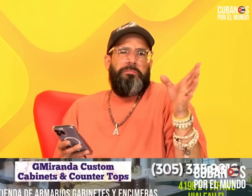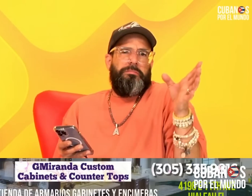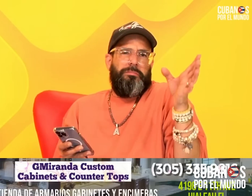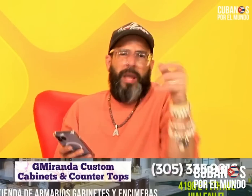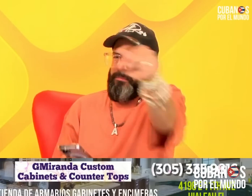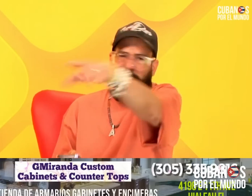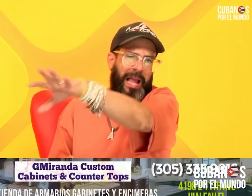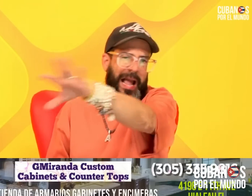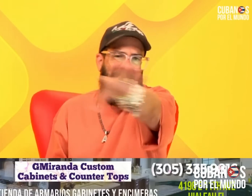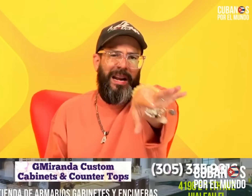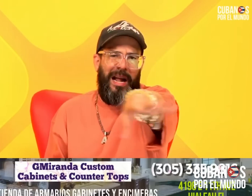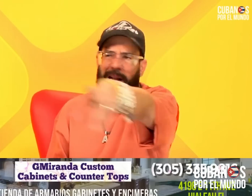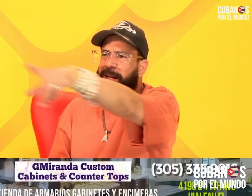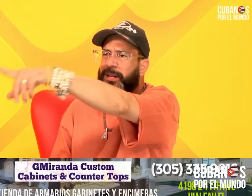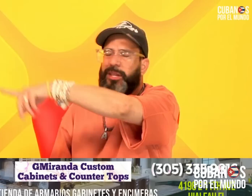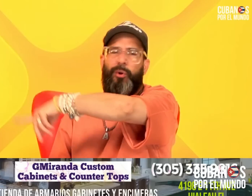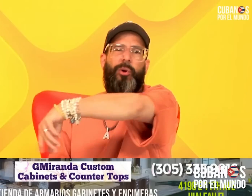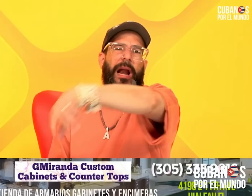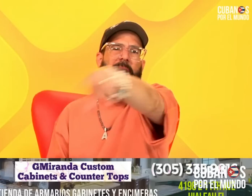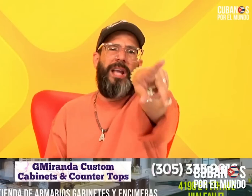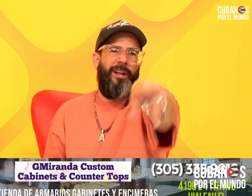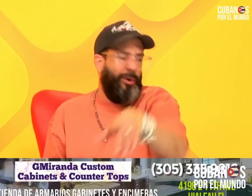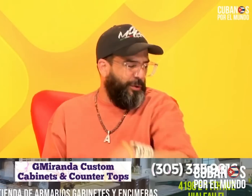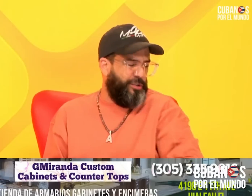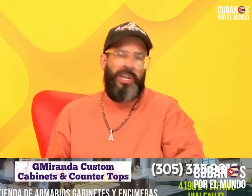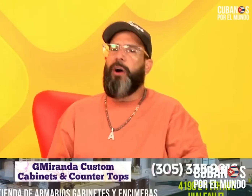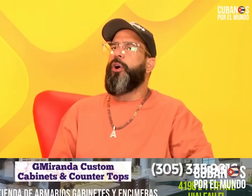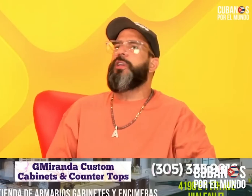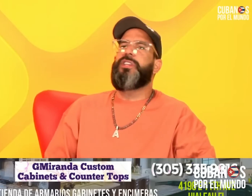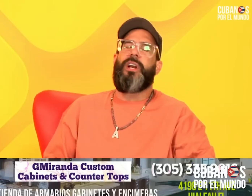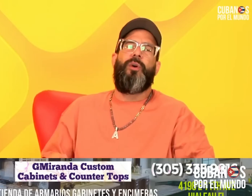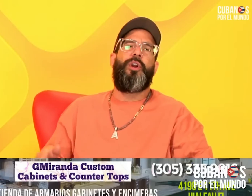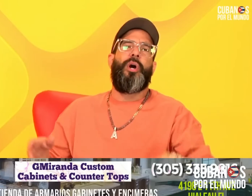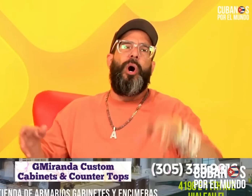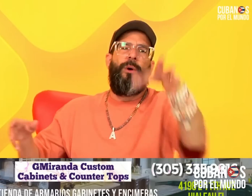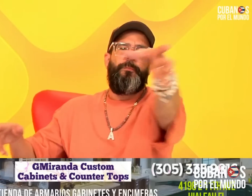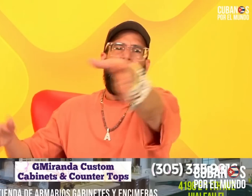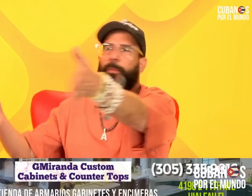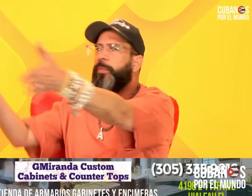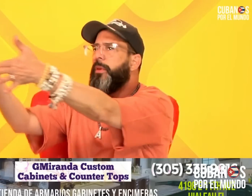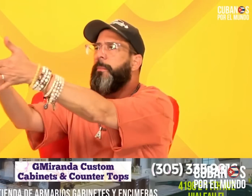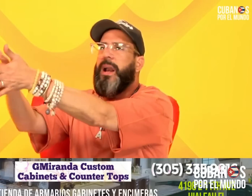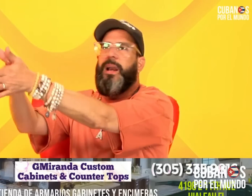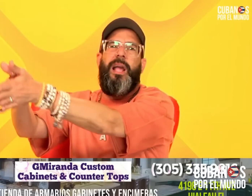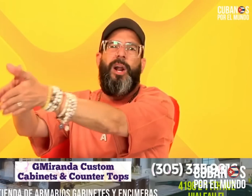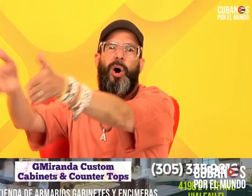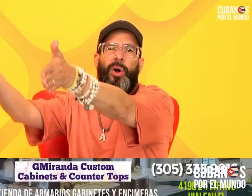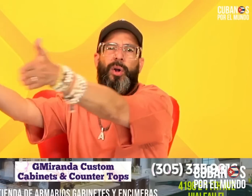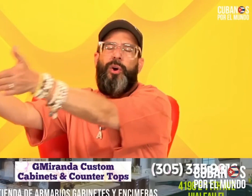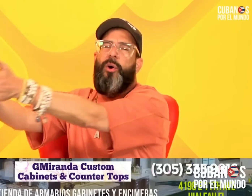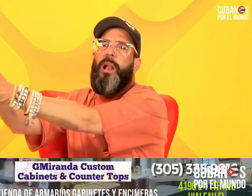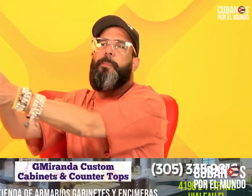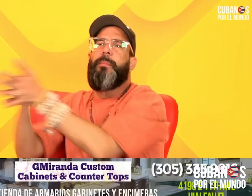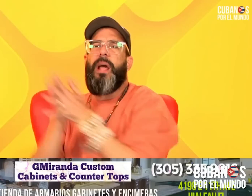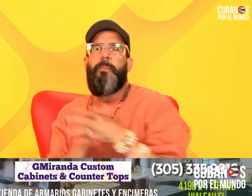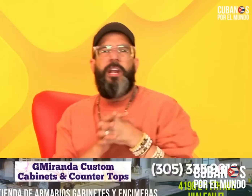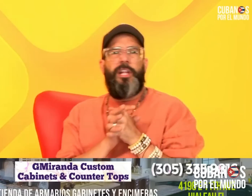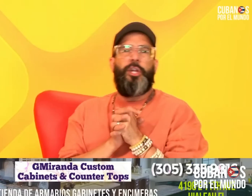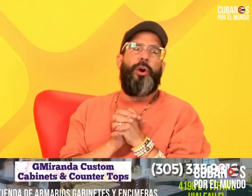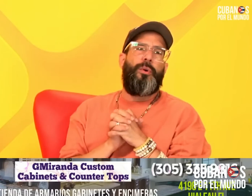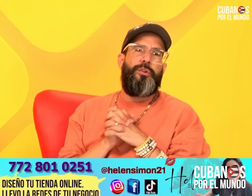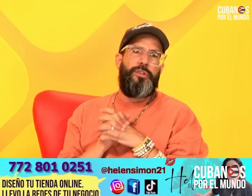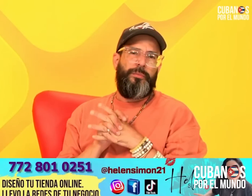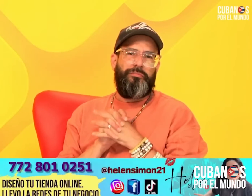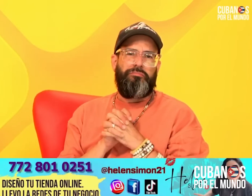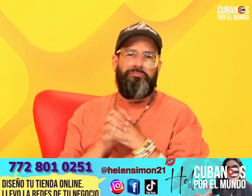Para todo. Está la guerra de Ucrania y Rusia. Hoy se reunió Marrero con el primer